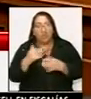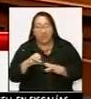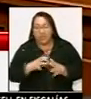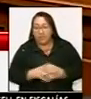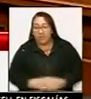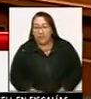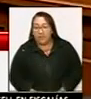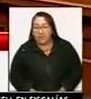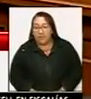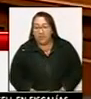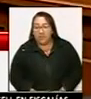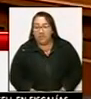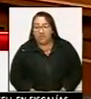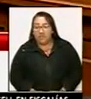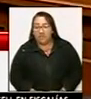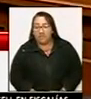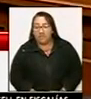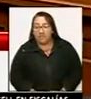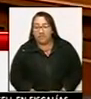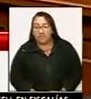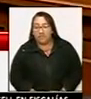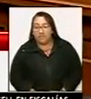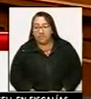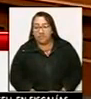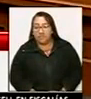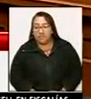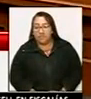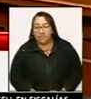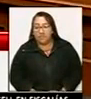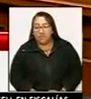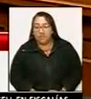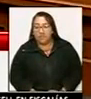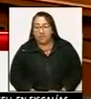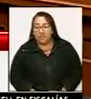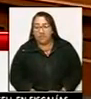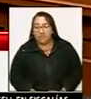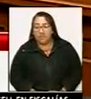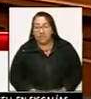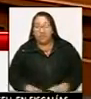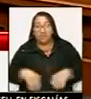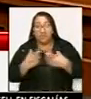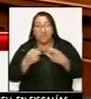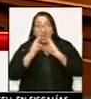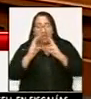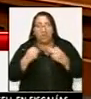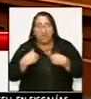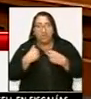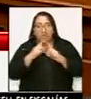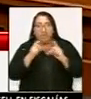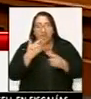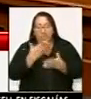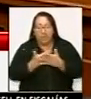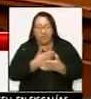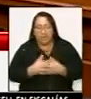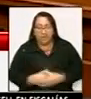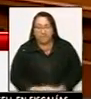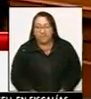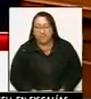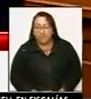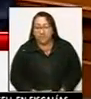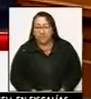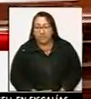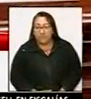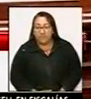haciendo. Eso sería, y le agradecería que pudiera responder a mis preguntas. Muchísimas gracias,